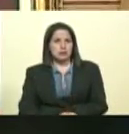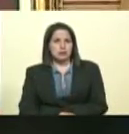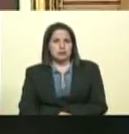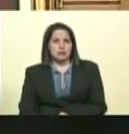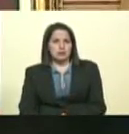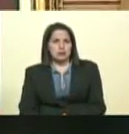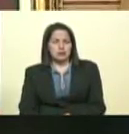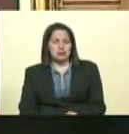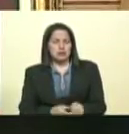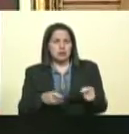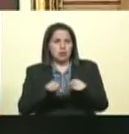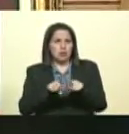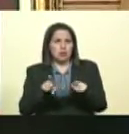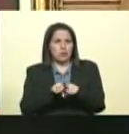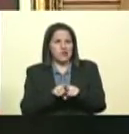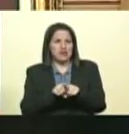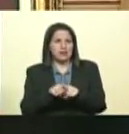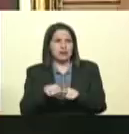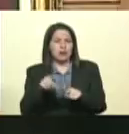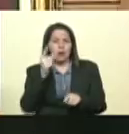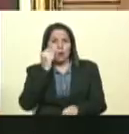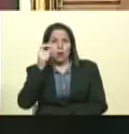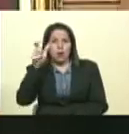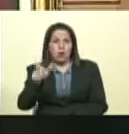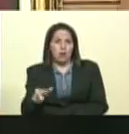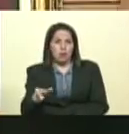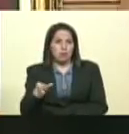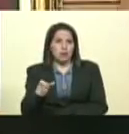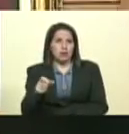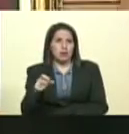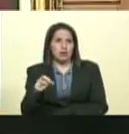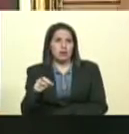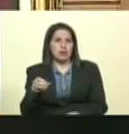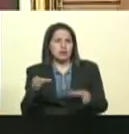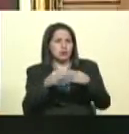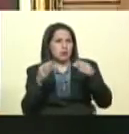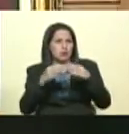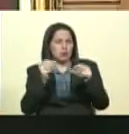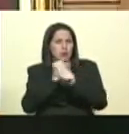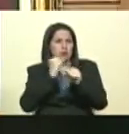Igual a Manuel Rodríguez, secretario general del Sindicato de Enfermería, Manolito.